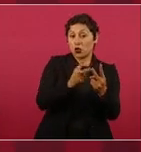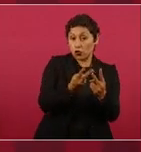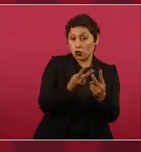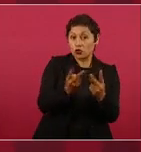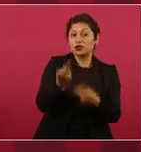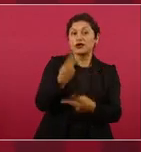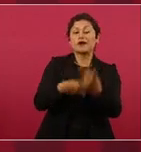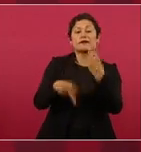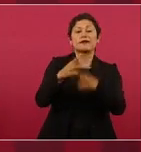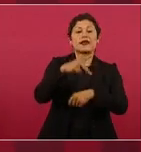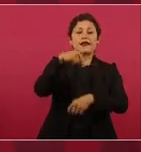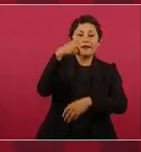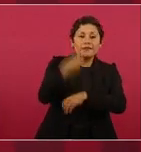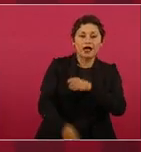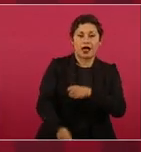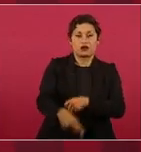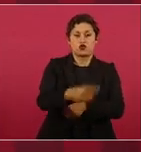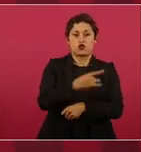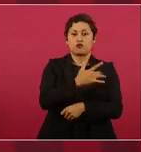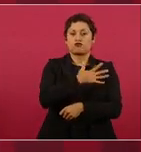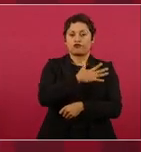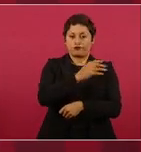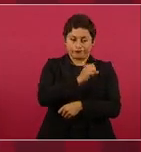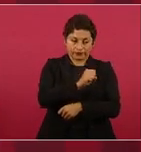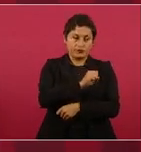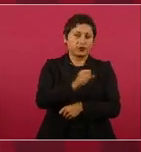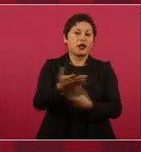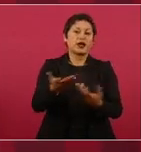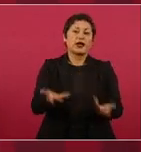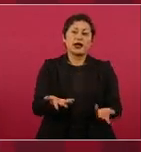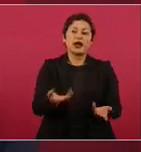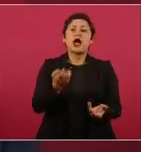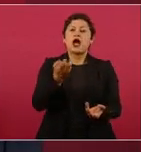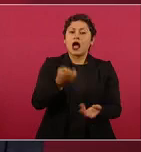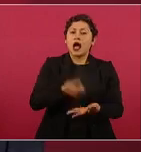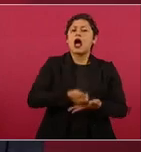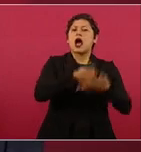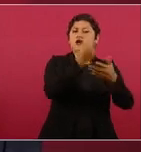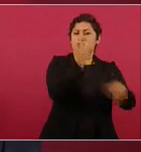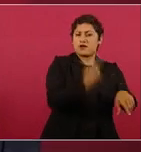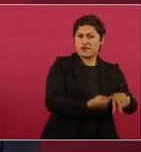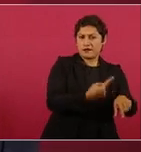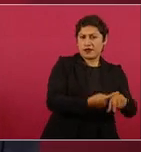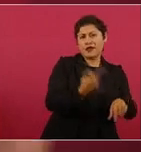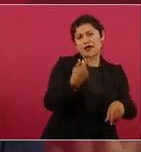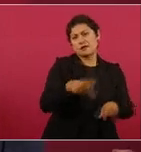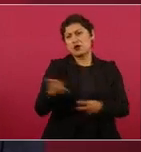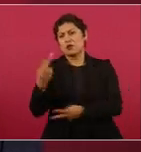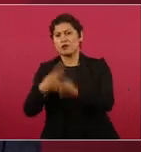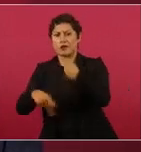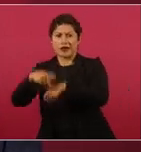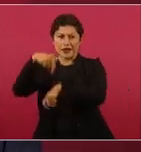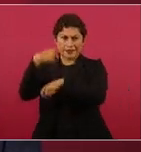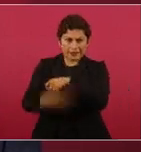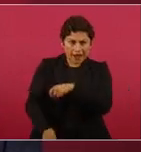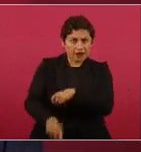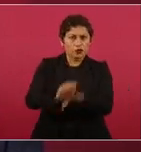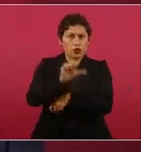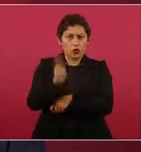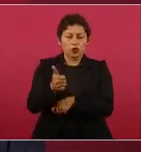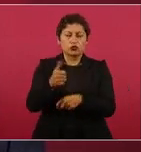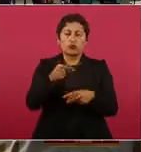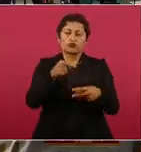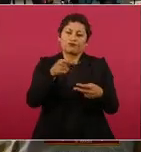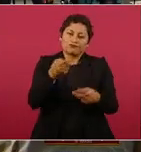fármaco potencialmente útil, pero su perfil de seguridad hoy no es el más conveniente y existen múltiples otras